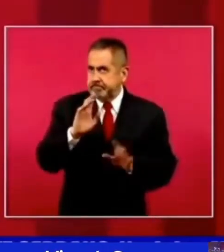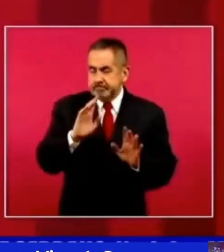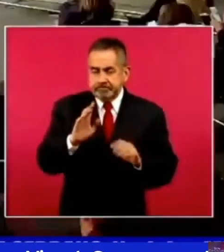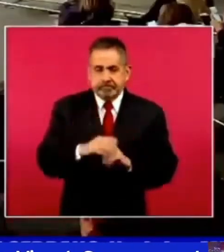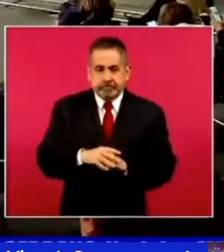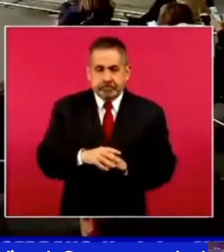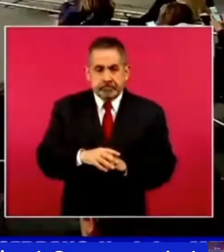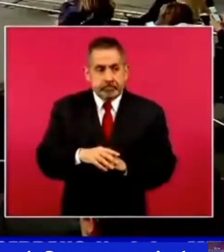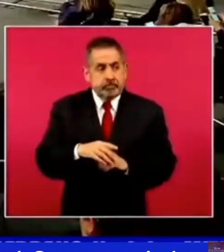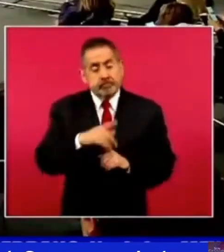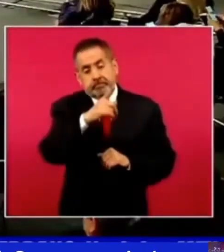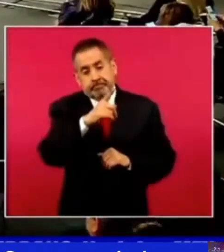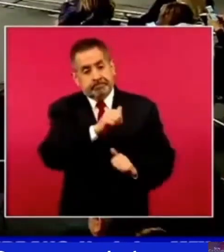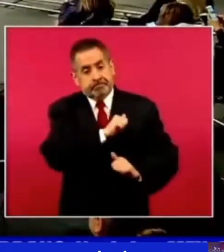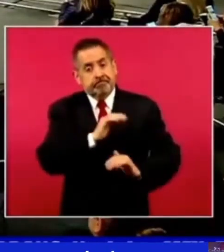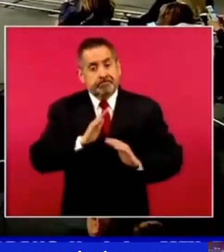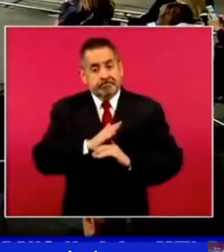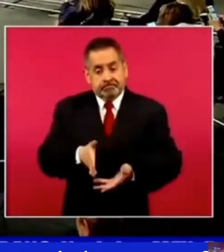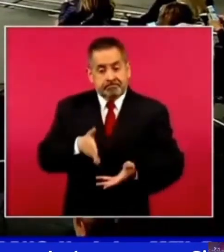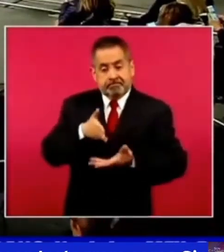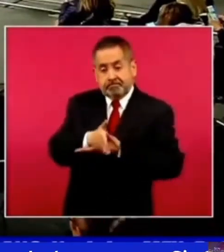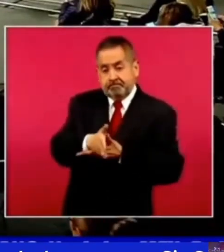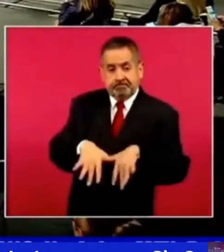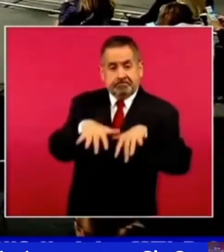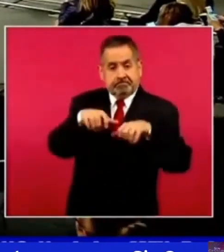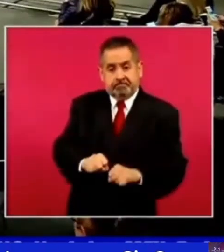que nos invadieron militarmente